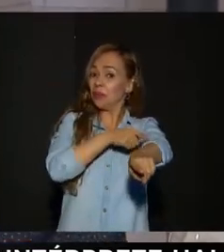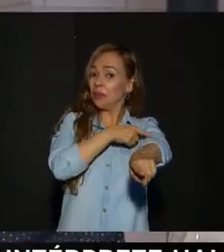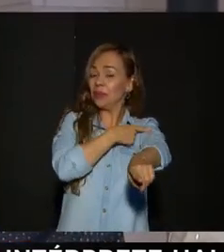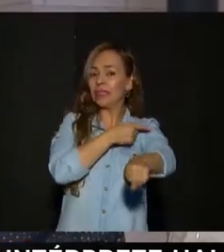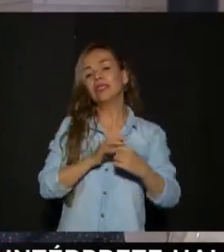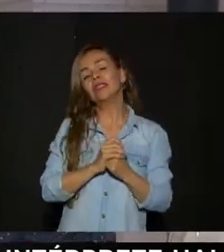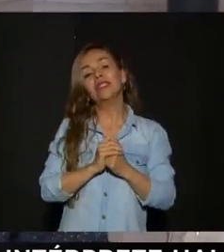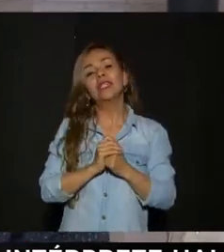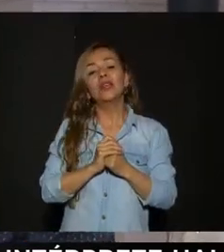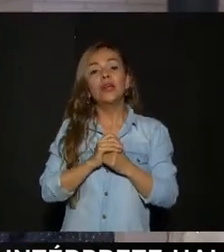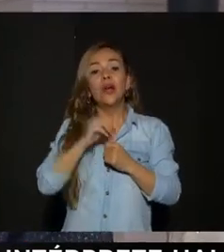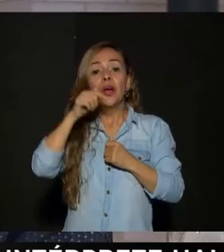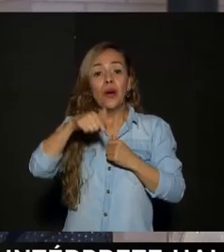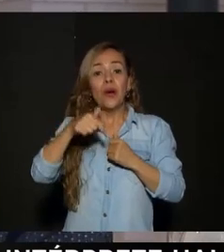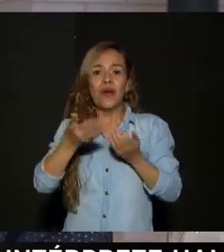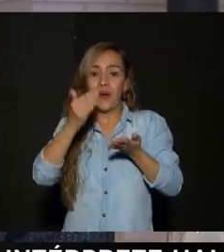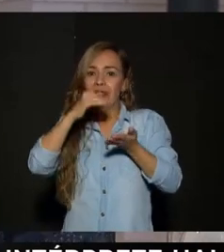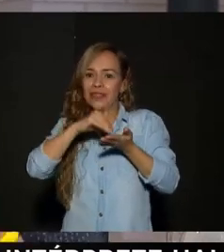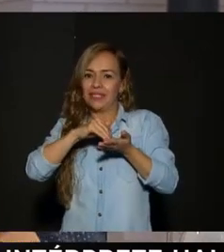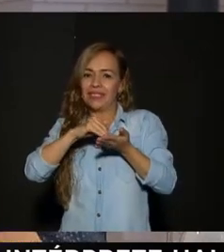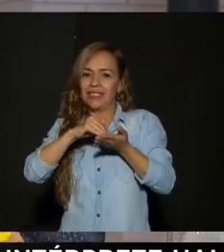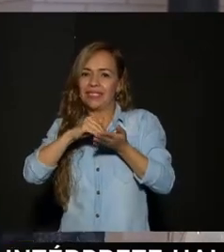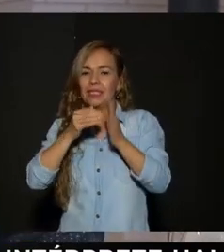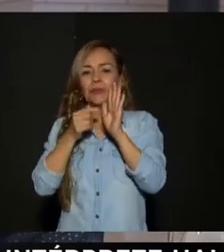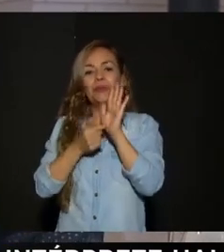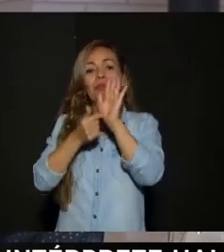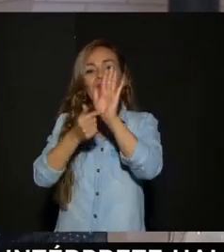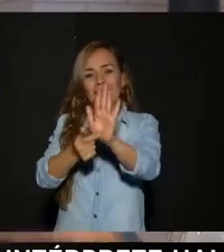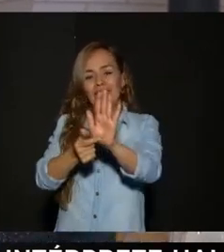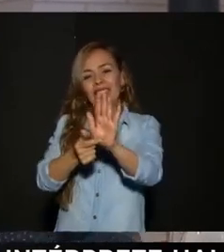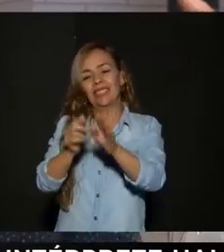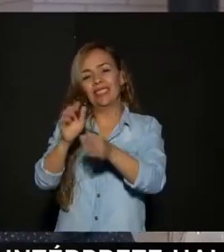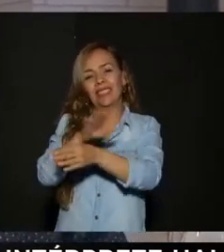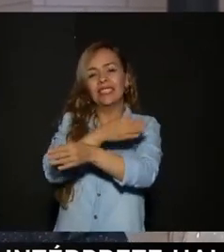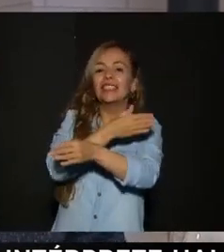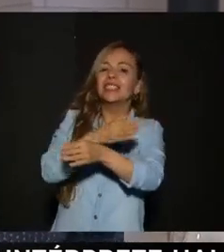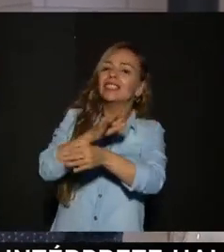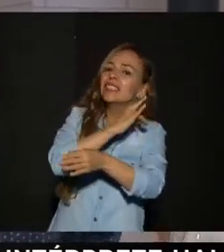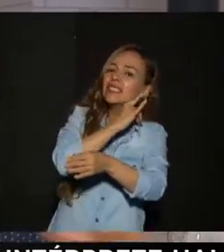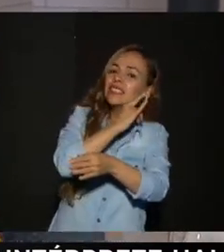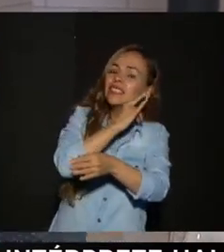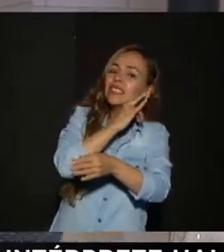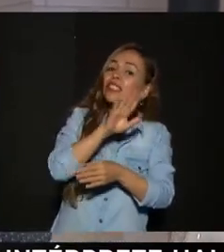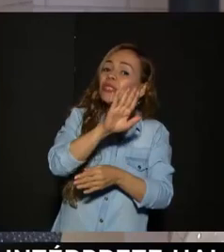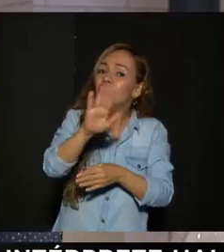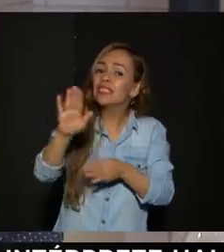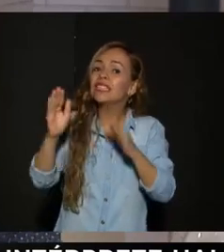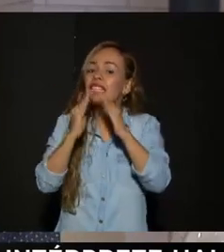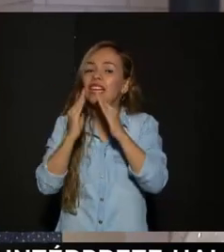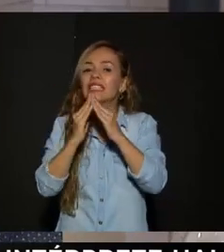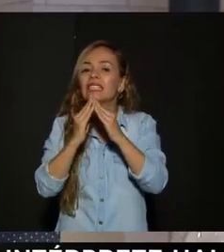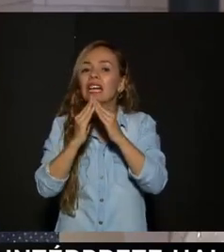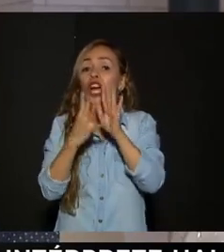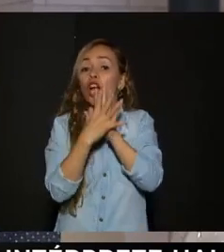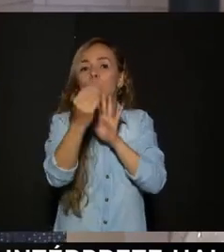nos despedimos hoy volviendo a tocar la canción? Sí, para perfecto. Que en las casas la recuerden, pero también en la casa no la repliquen, sino que